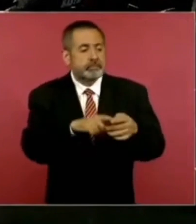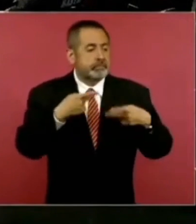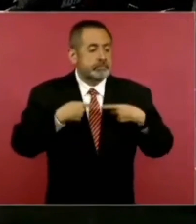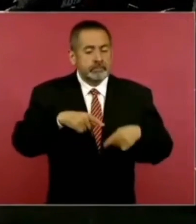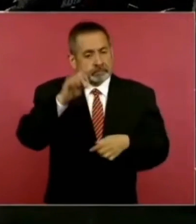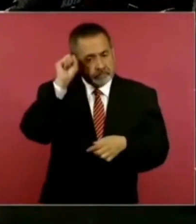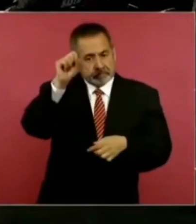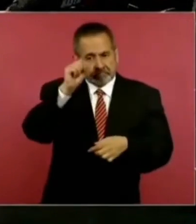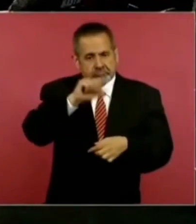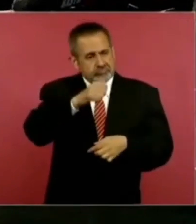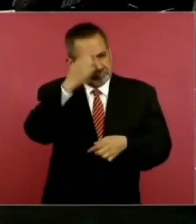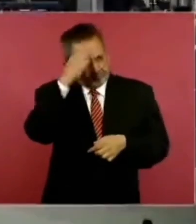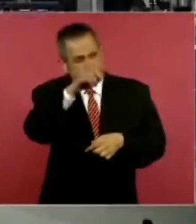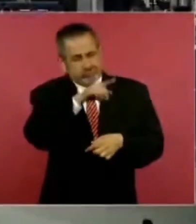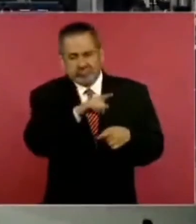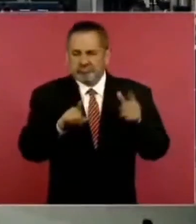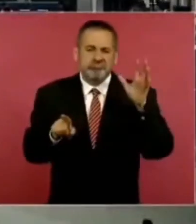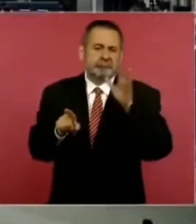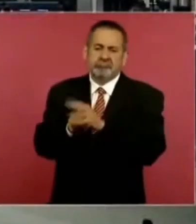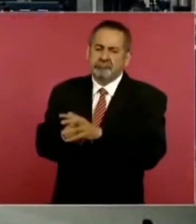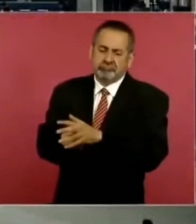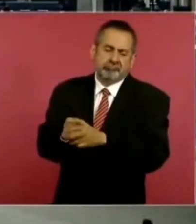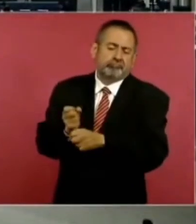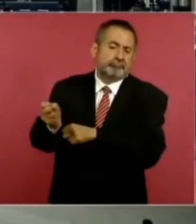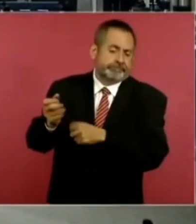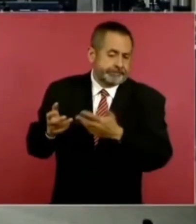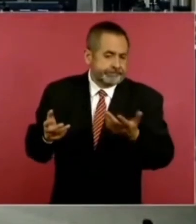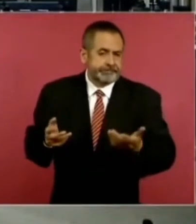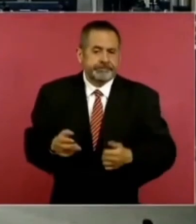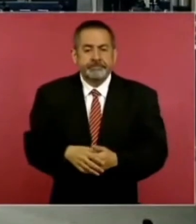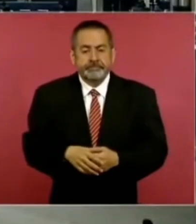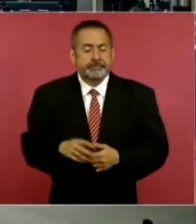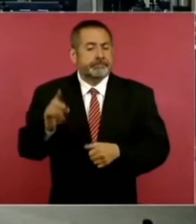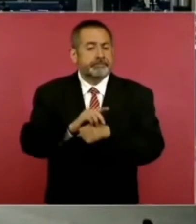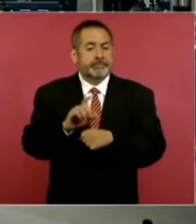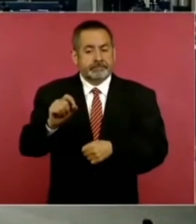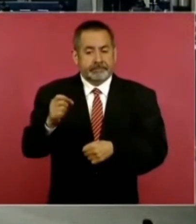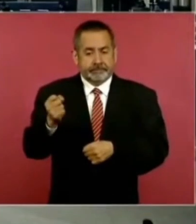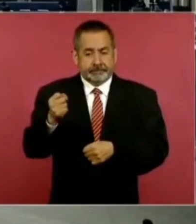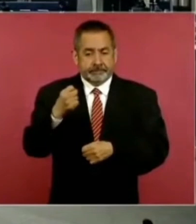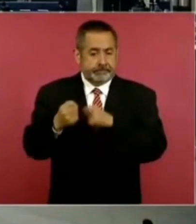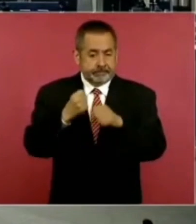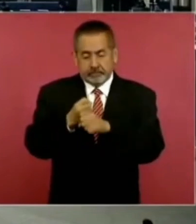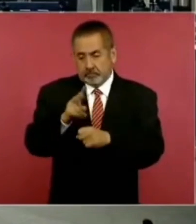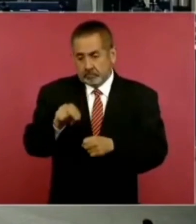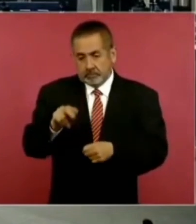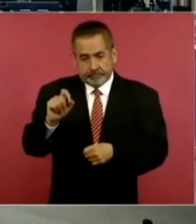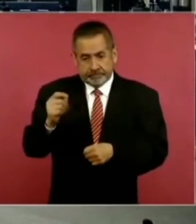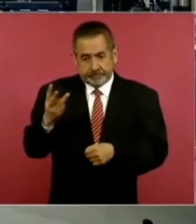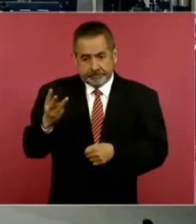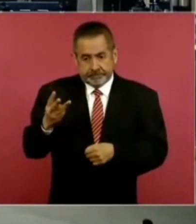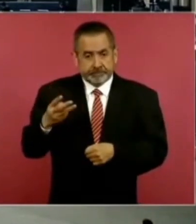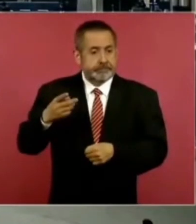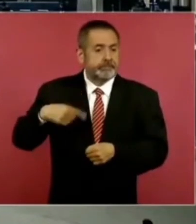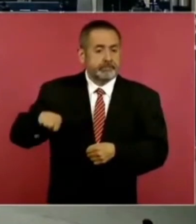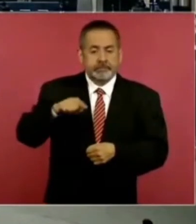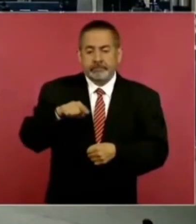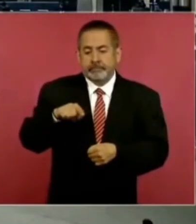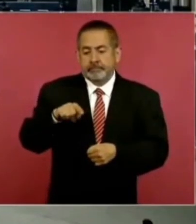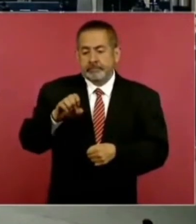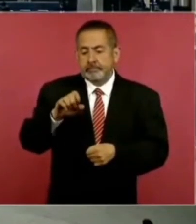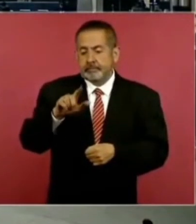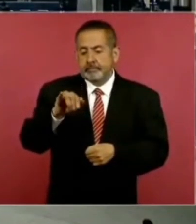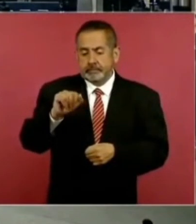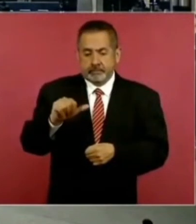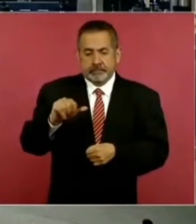personas externas y el Consejo Estudiantil Universitario. El 20 de septiembre de 2023, el ISCU, el ICSA,